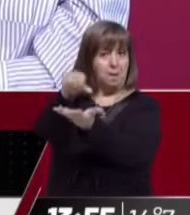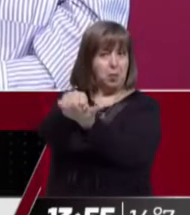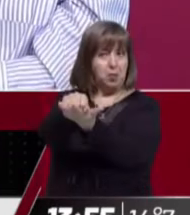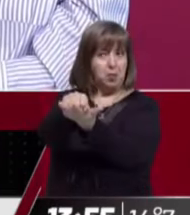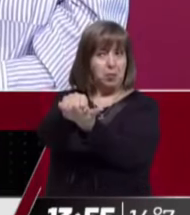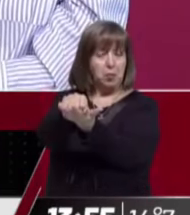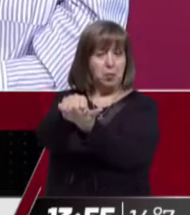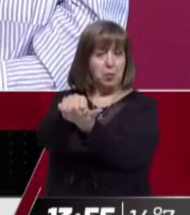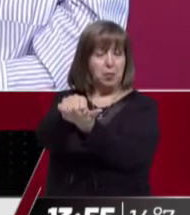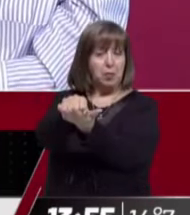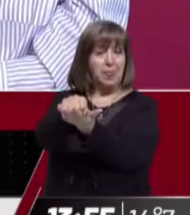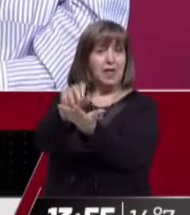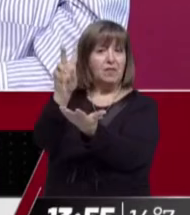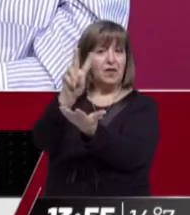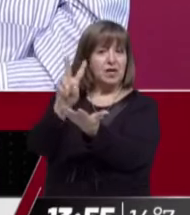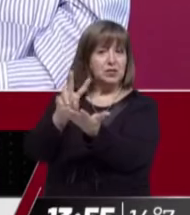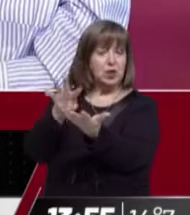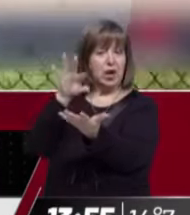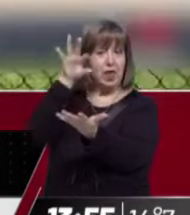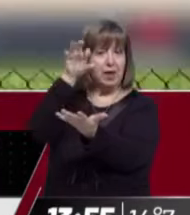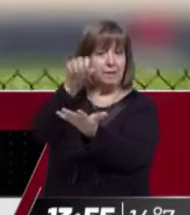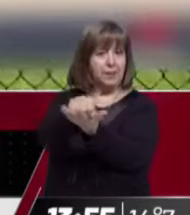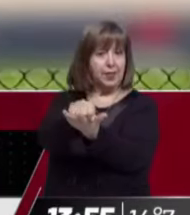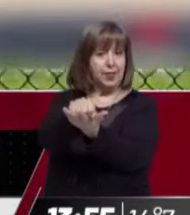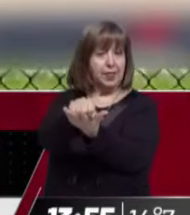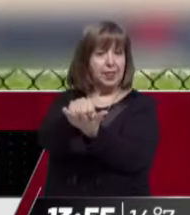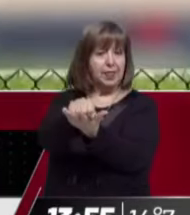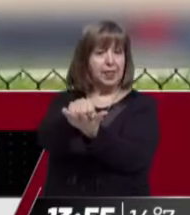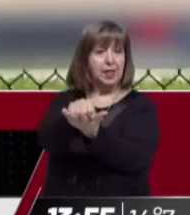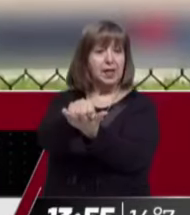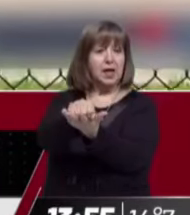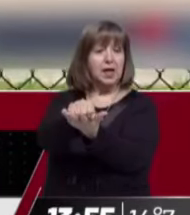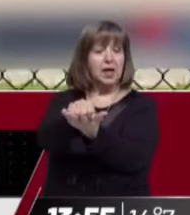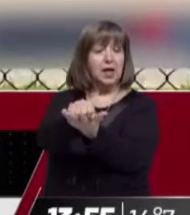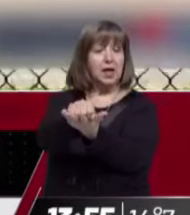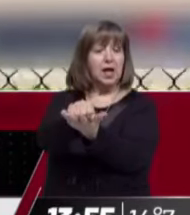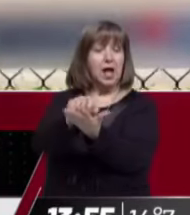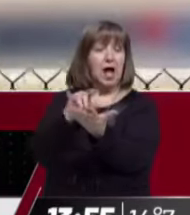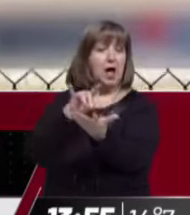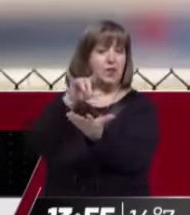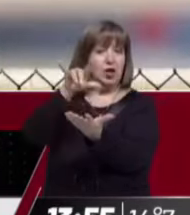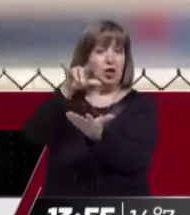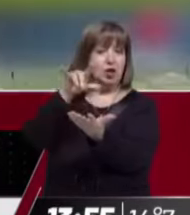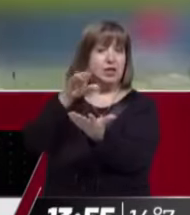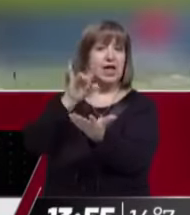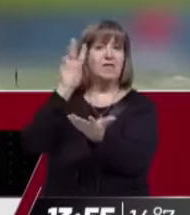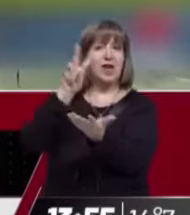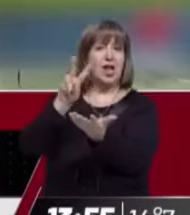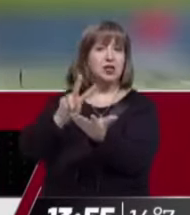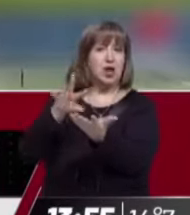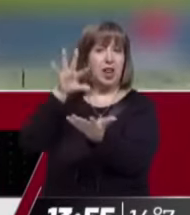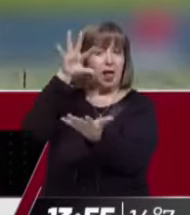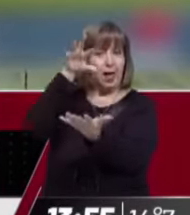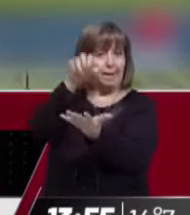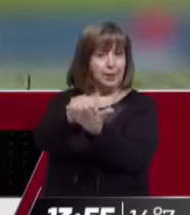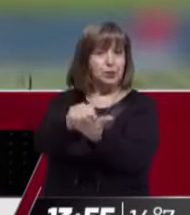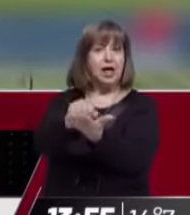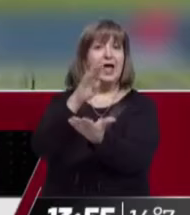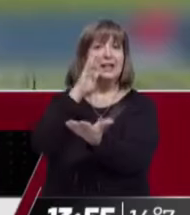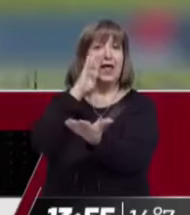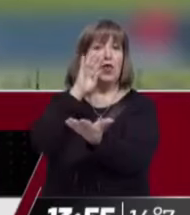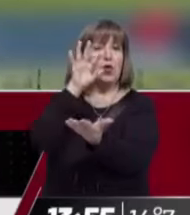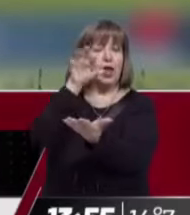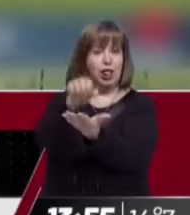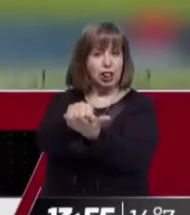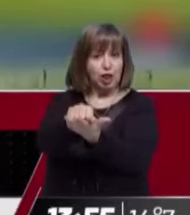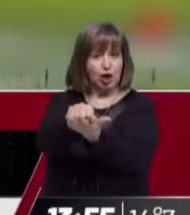presidente de Venezuela, o del régimen venezolano, como les gusta decir aquí a los medios, a Nicolás Maduro.